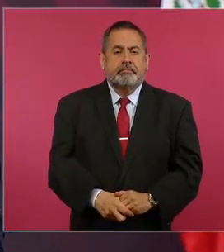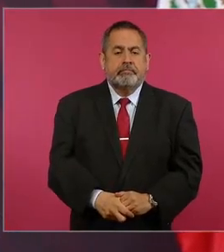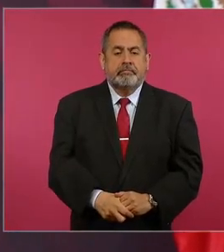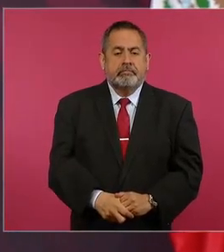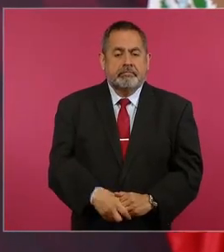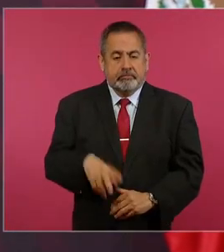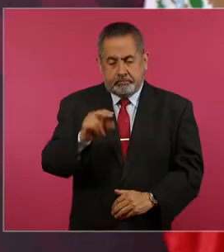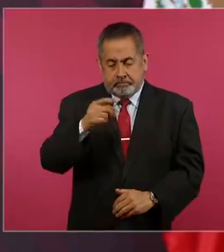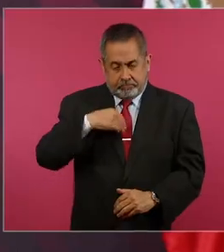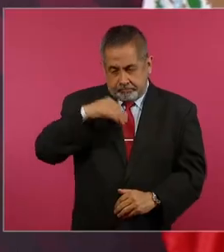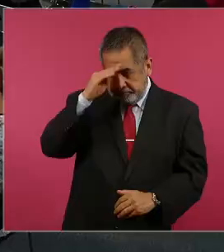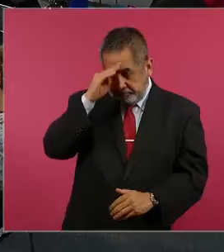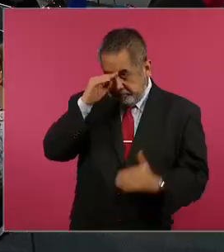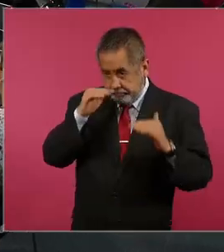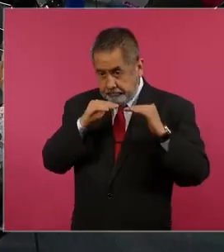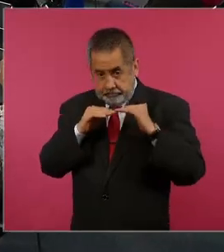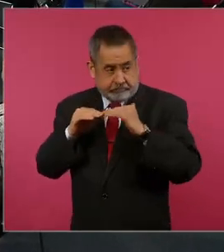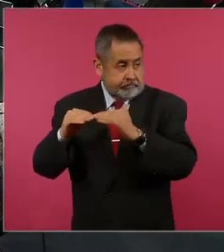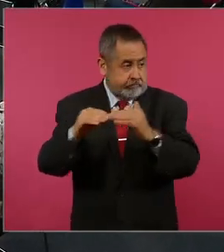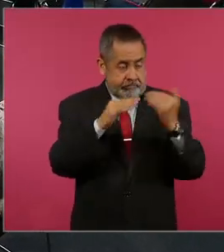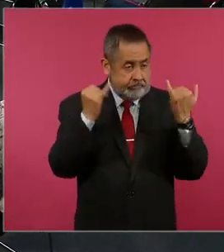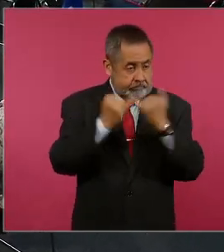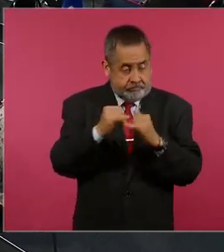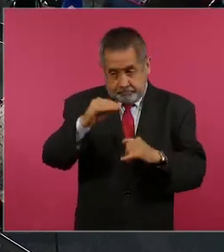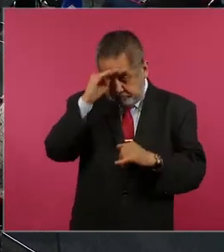no tenemos por qué pensar todos de la misma manera.